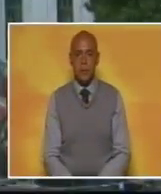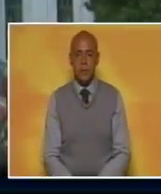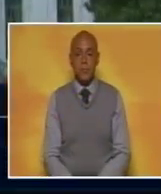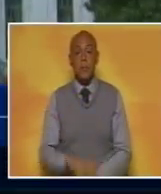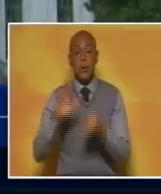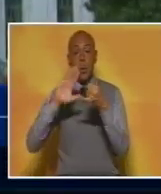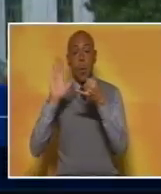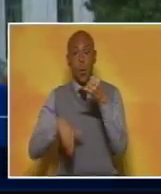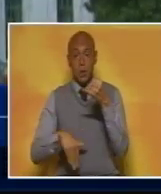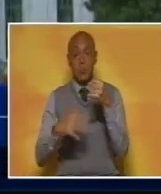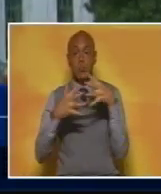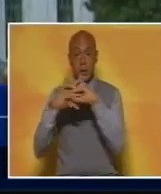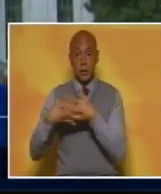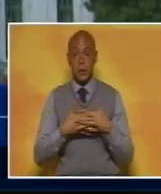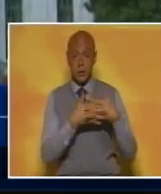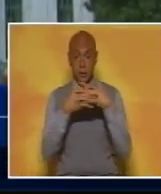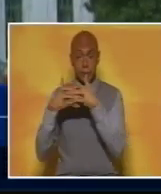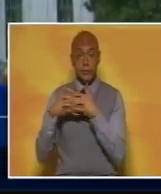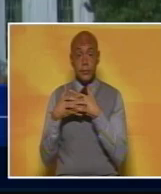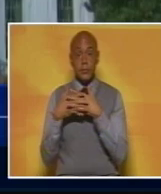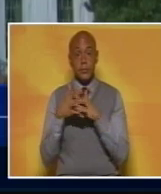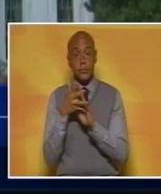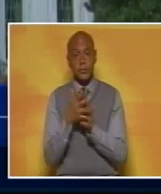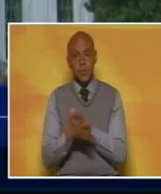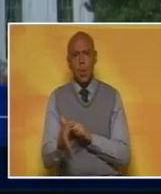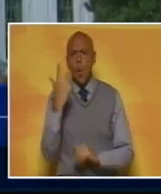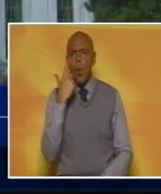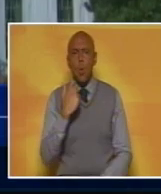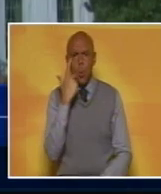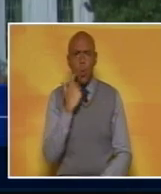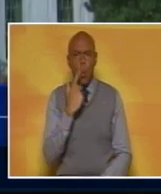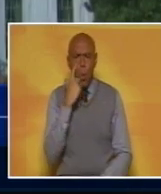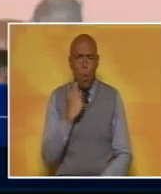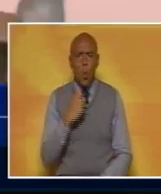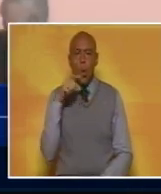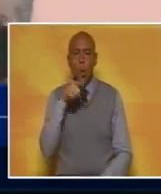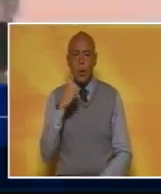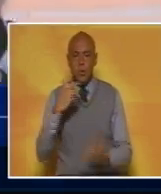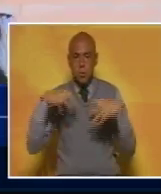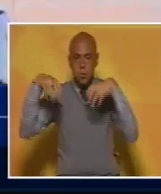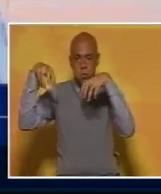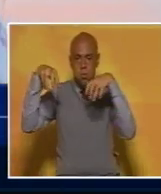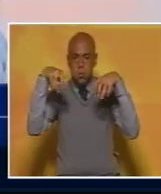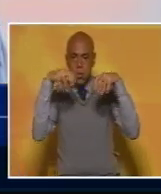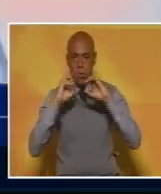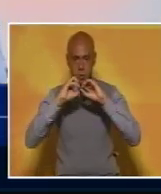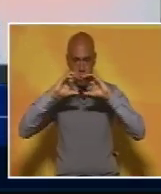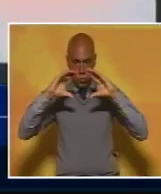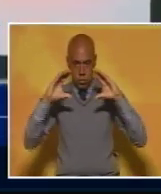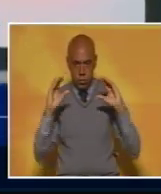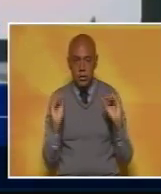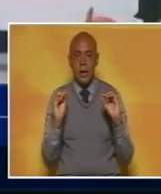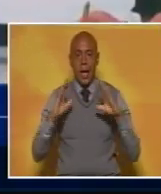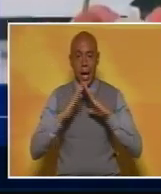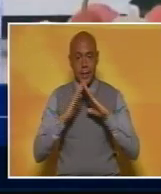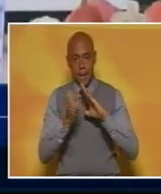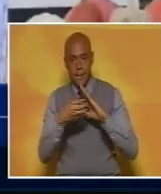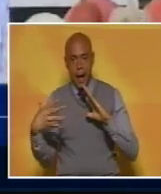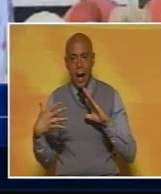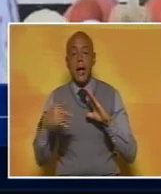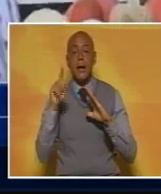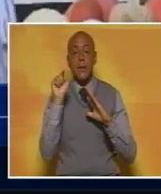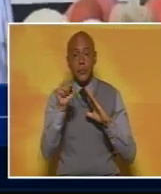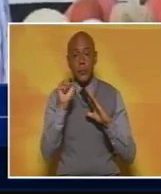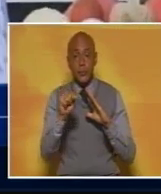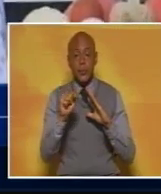Y cerramos en Estados Unidos con la tradicional celebración de Halloween en la Casa Blanca. Por tercera ocasión, el